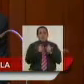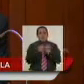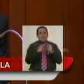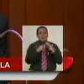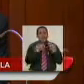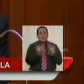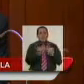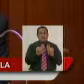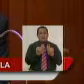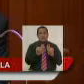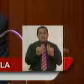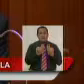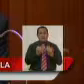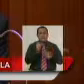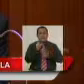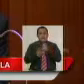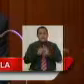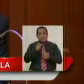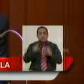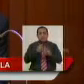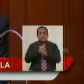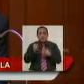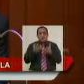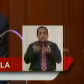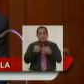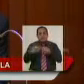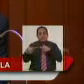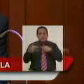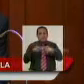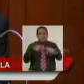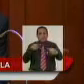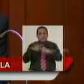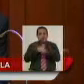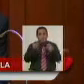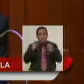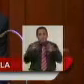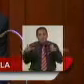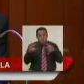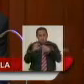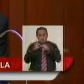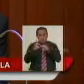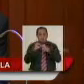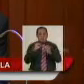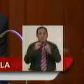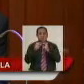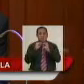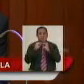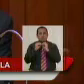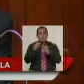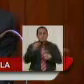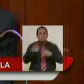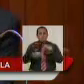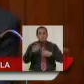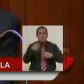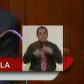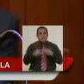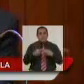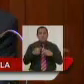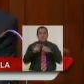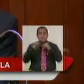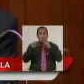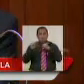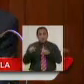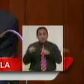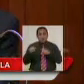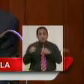familias. La ciudadanía no nos quiere divididos, sino unidos para resolver este problema. Por esta